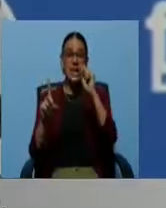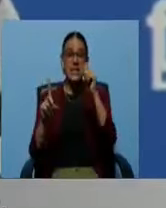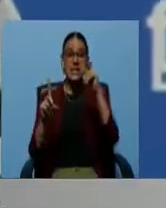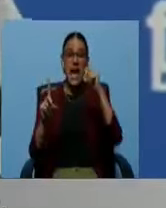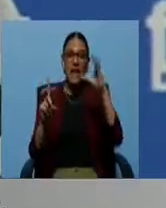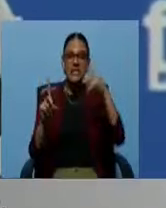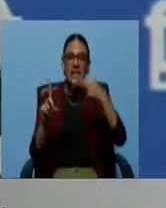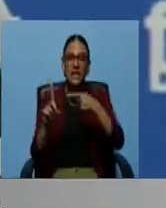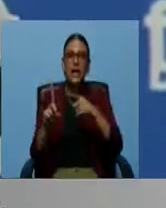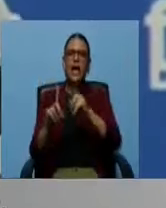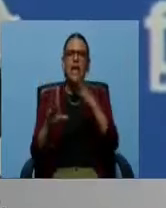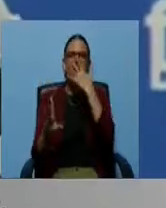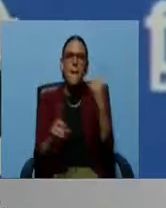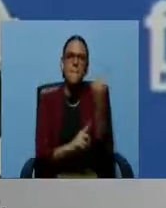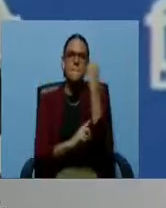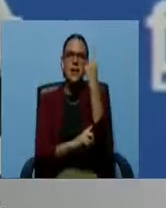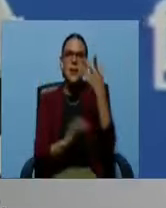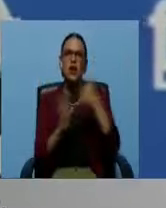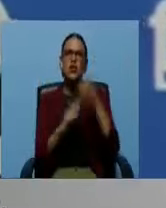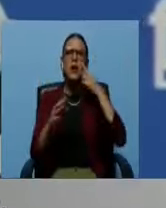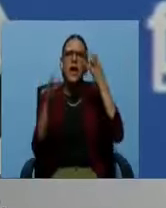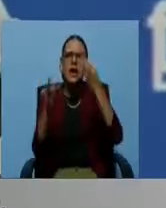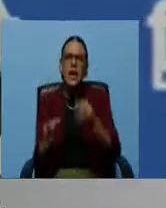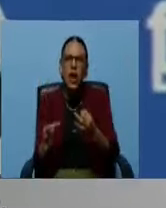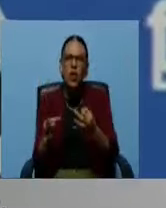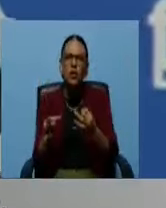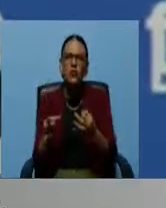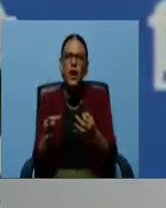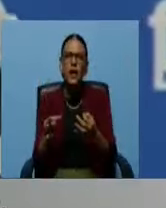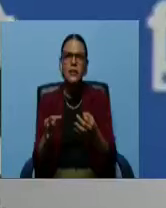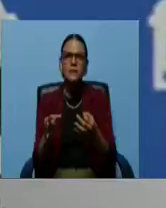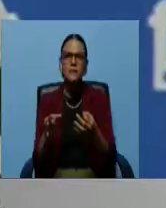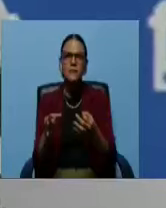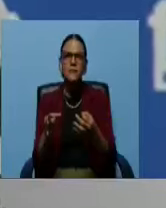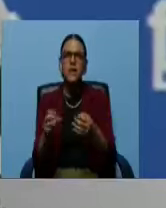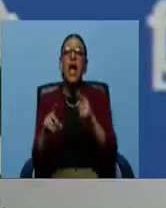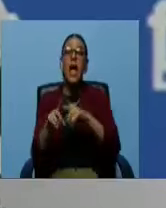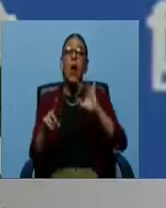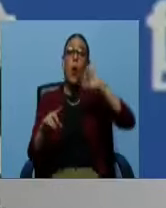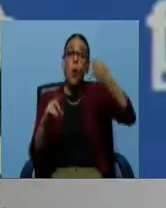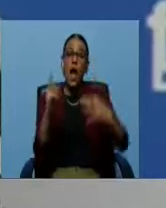de los primeros en reconocer a Guaidó,